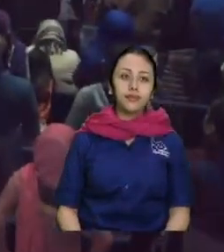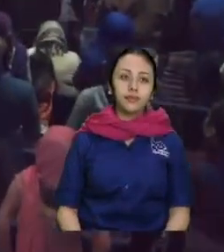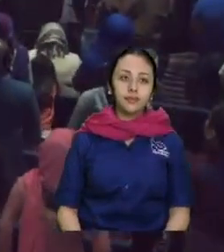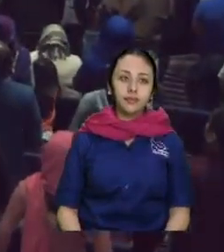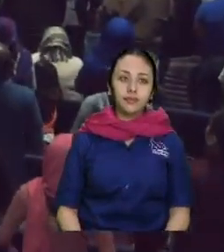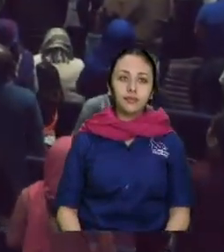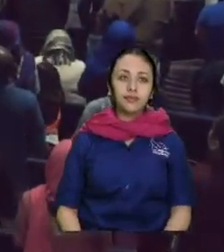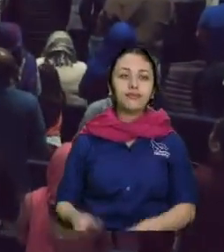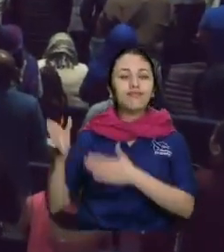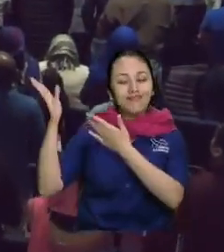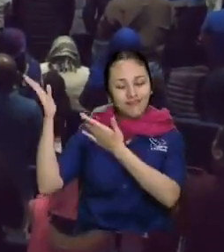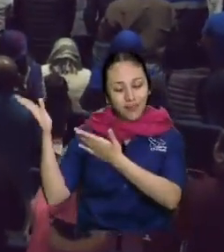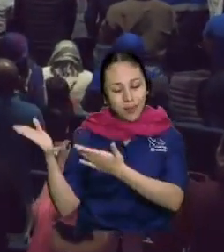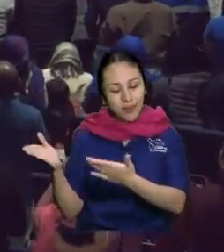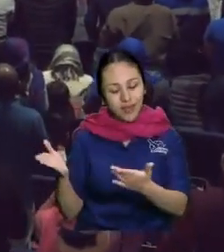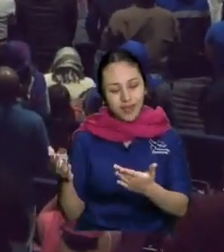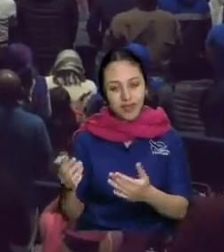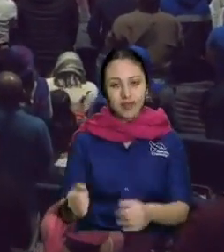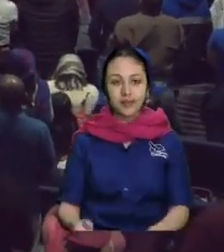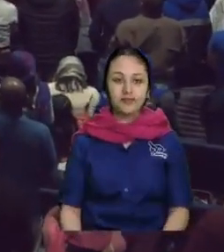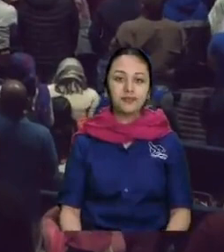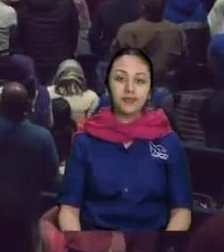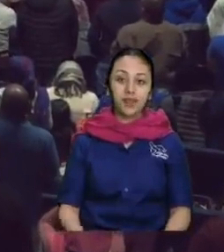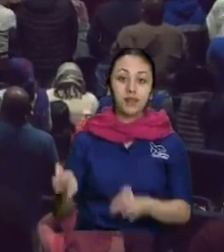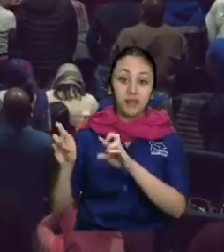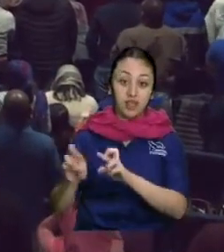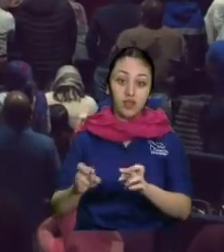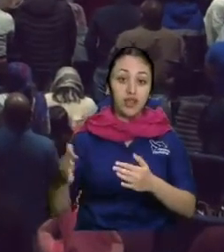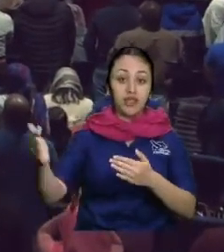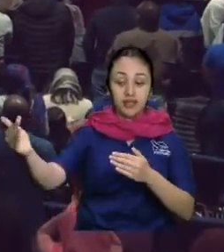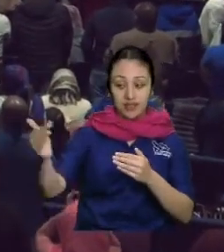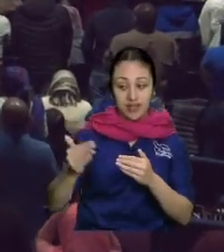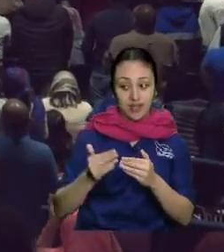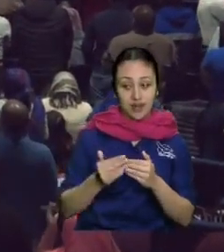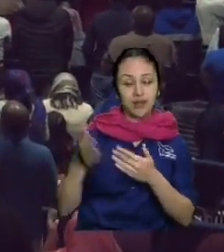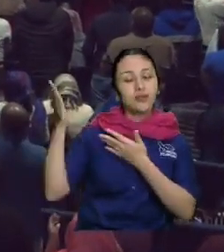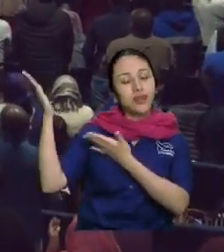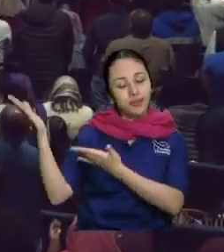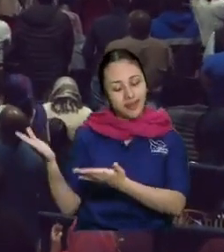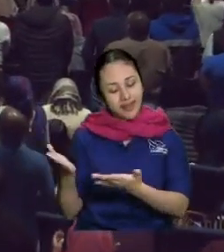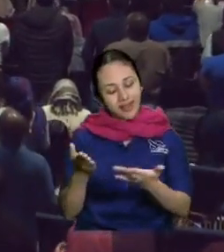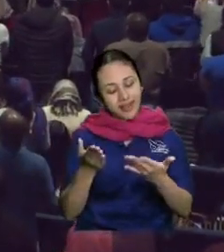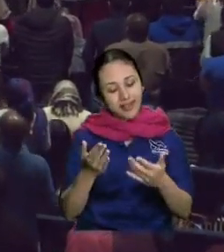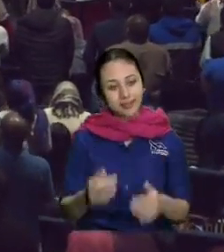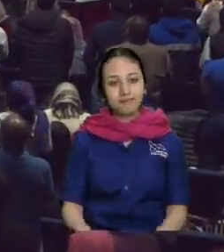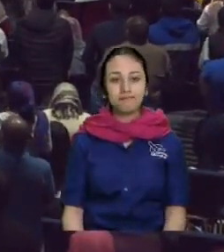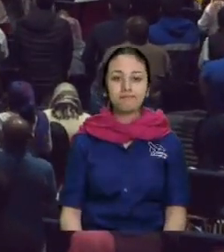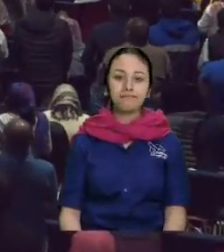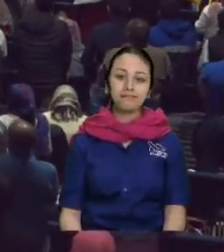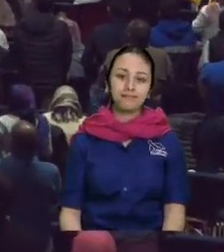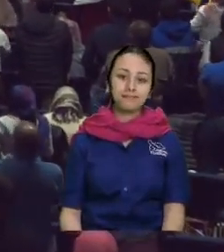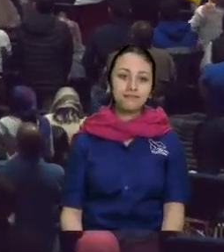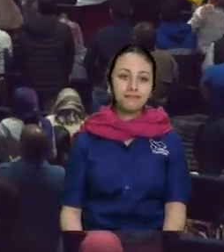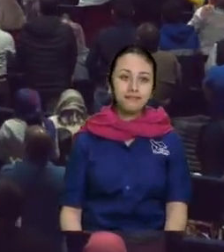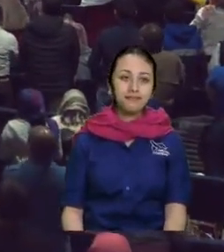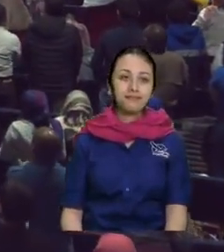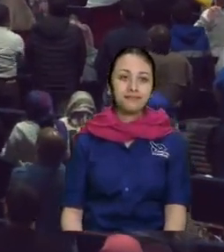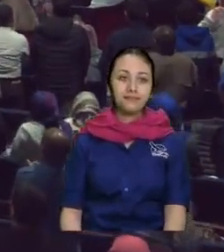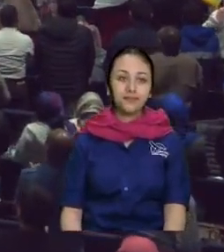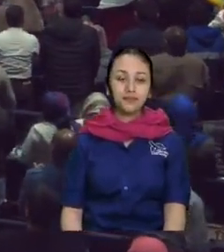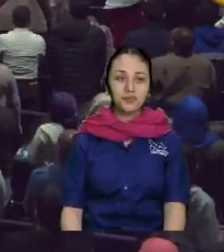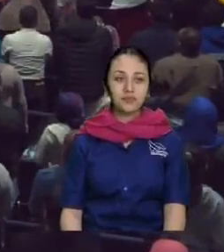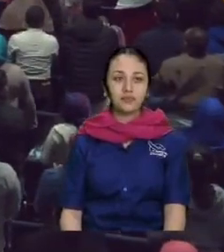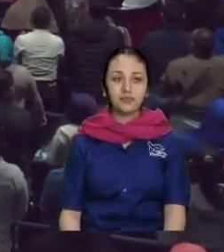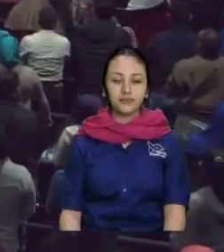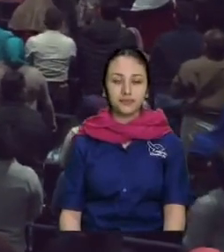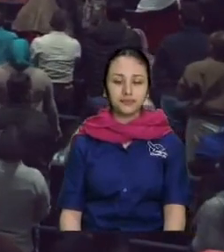mi hermana. Aquí hay alguna otra persona, ¿no? Vamos a ver, ¿por dónde? Sí,